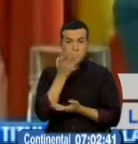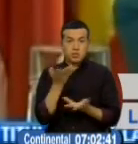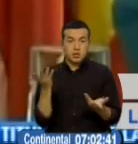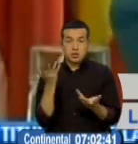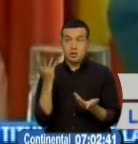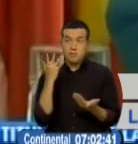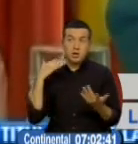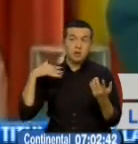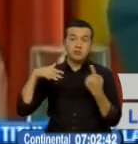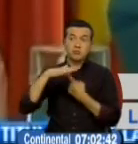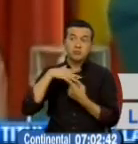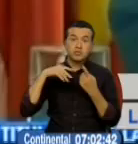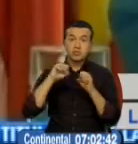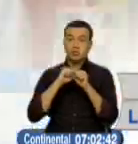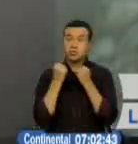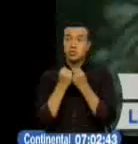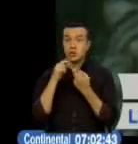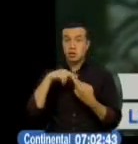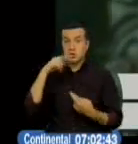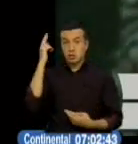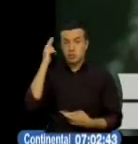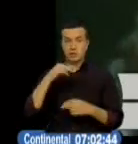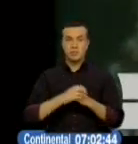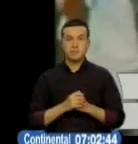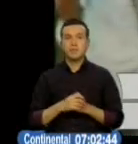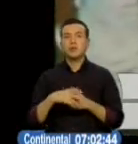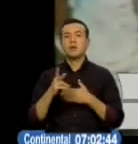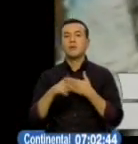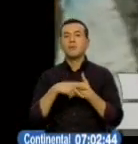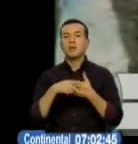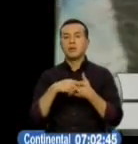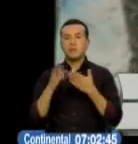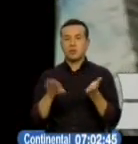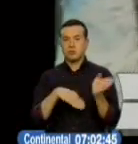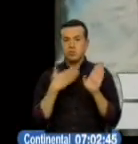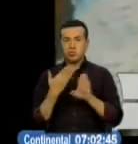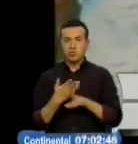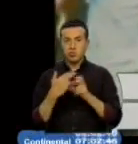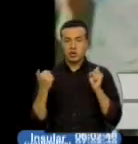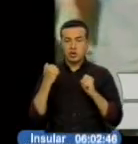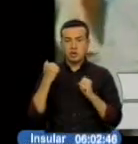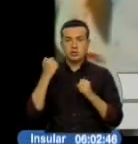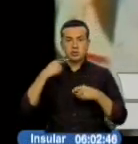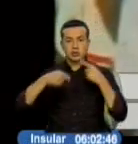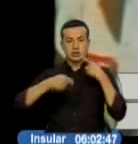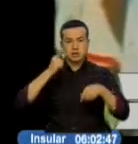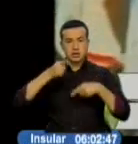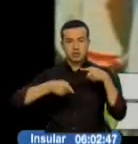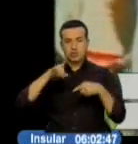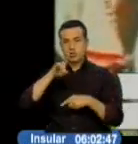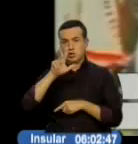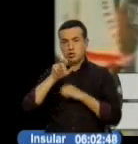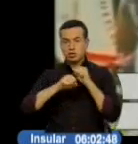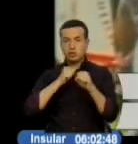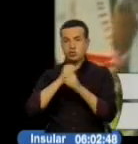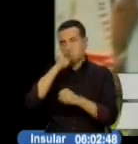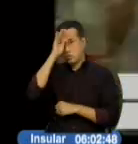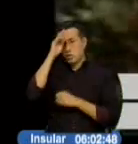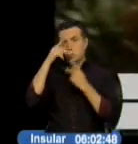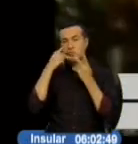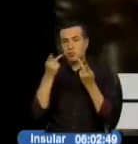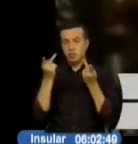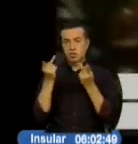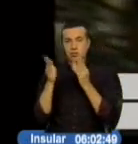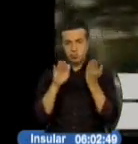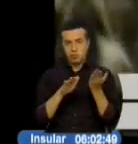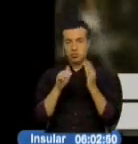el panorama social de la región. En Panamá murió el ex dictador Manuel Antonio Noriega a los 83 años en un hospital público en donde estaba